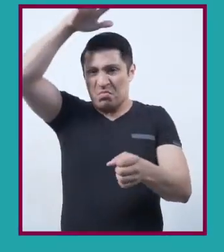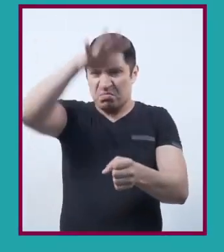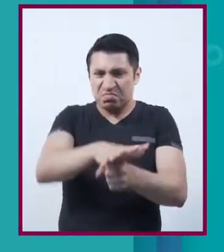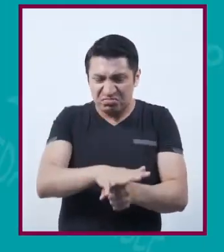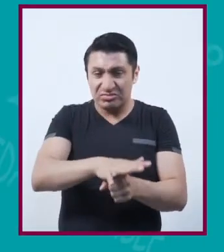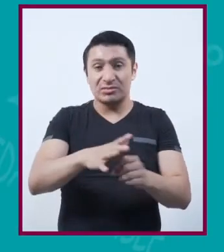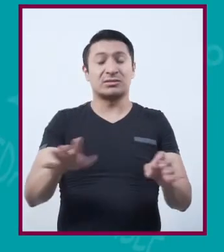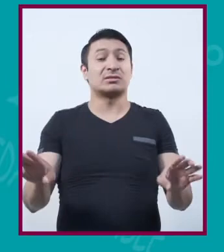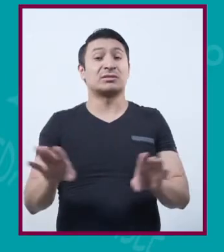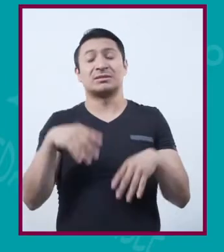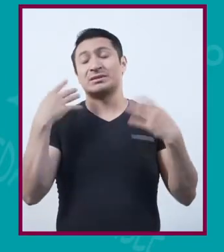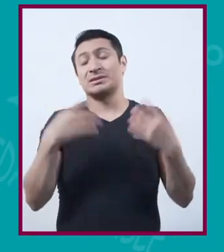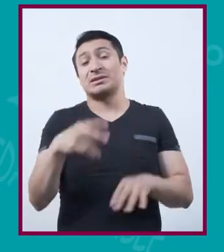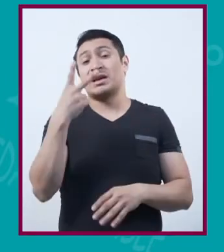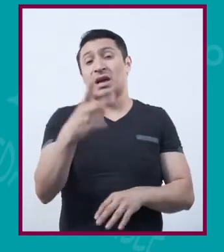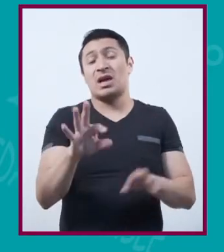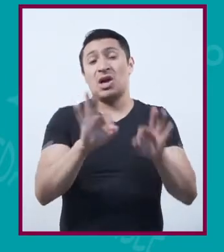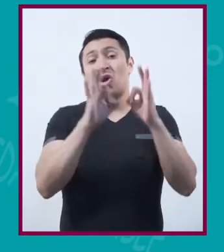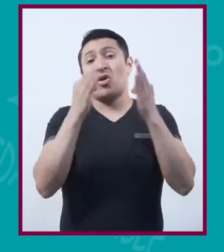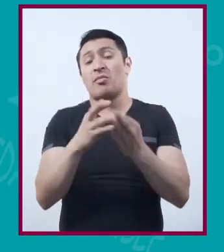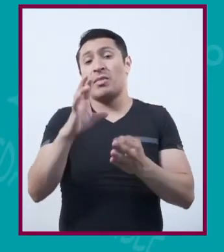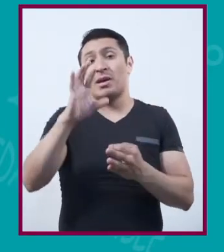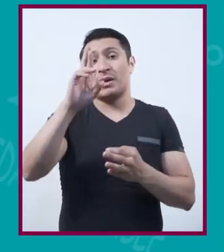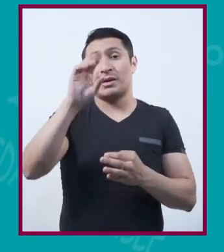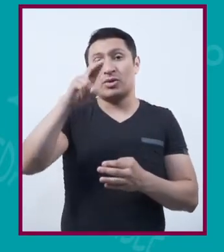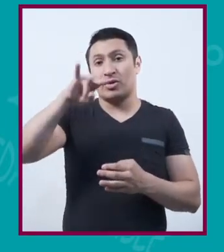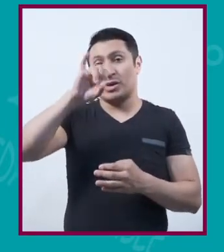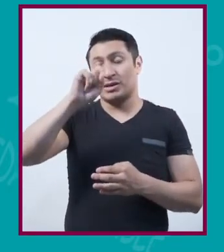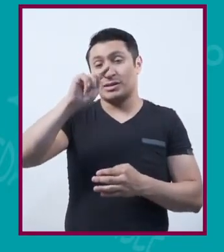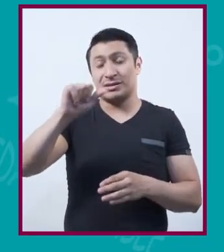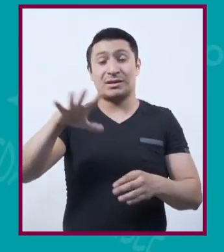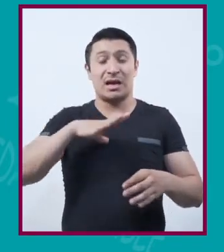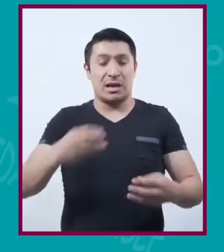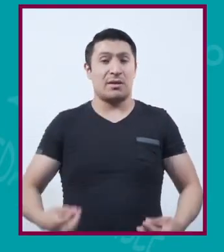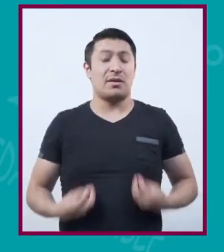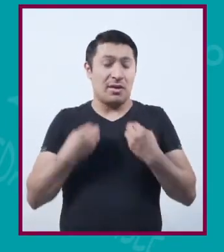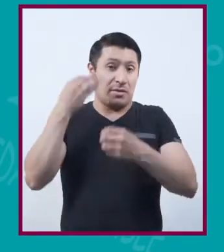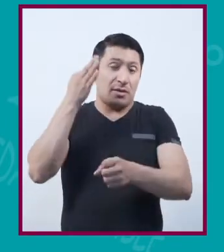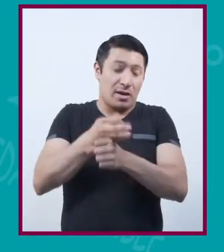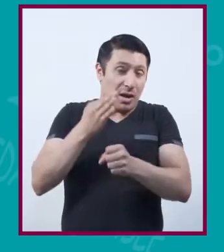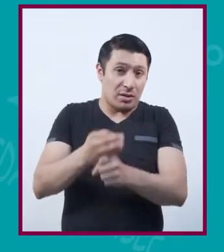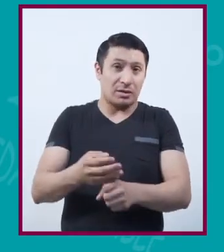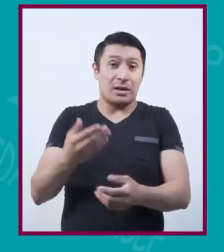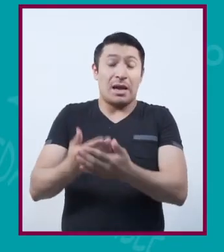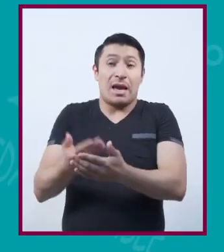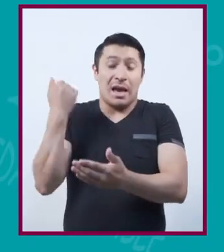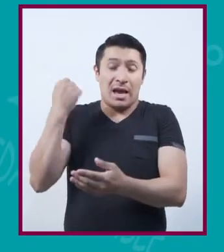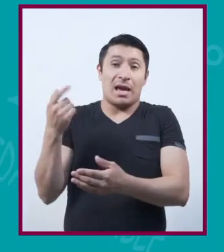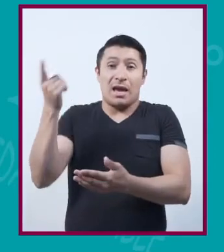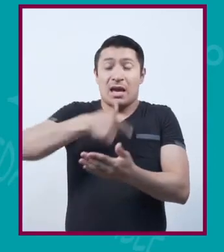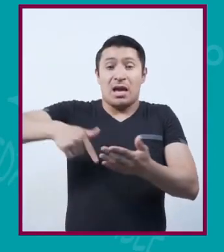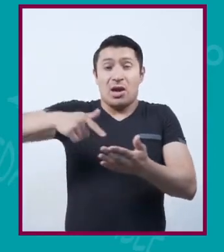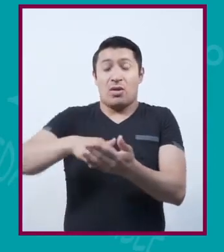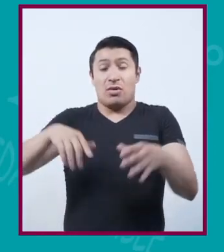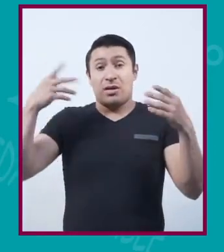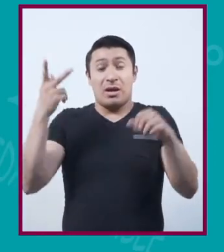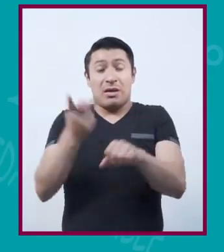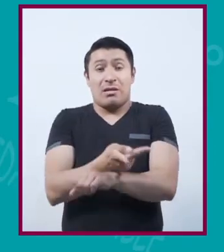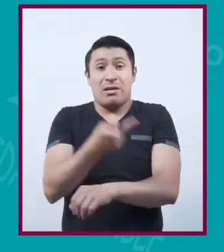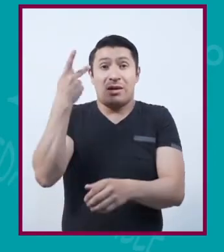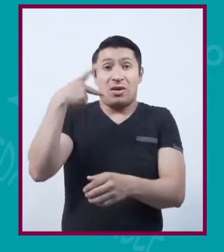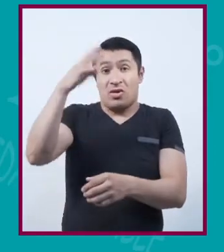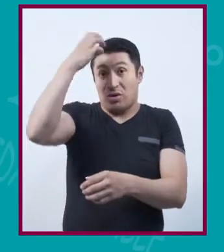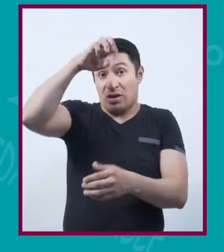aplastando. Desde entonces se vislumbraron dos tipos de cronistas que han sobrevivido hasta el día de hoy, quienes habían estado en el lugar